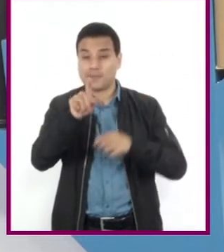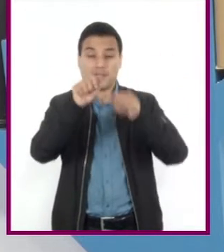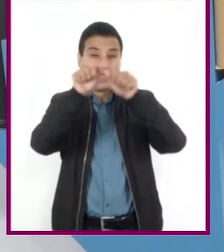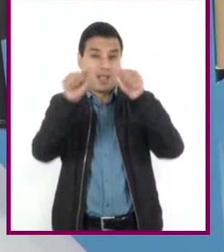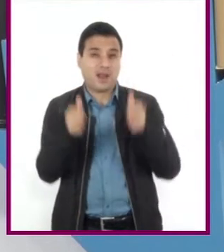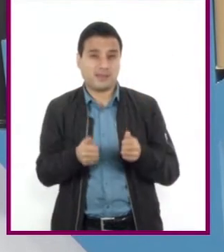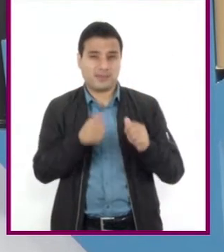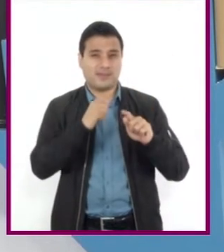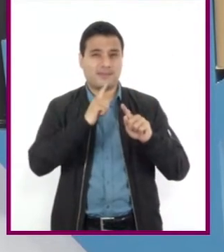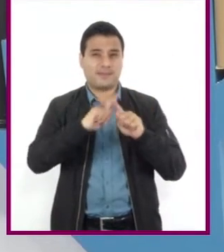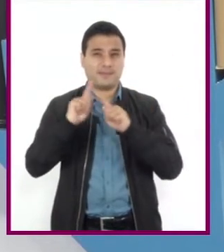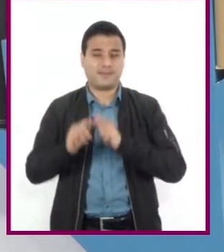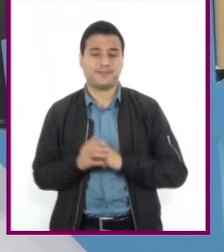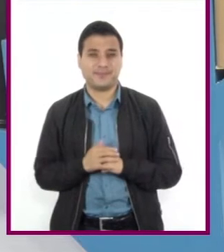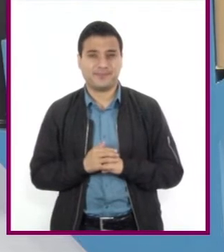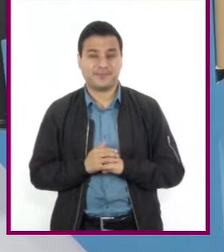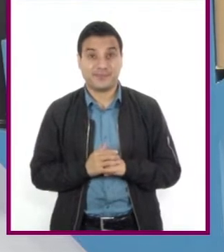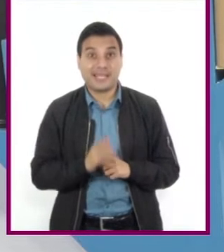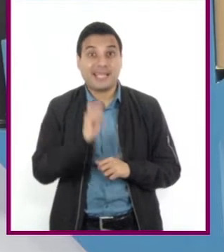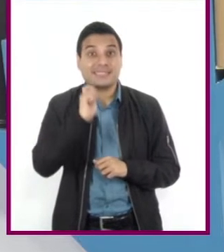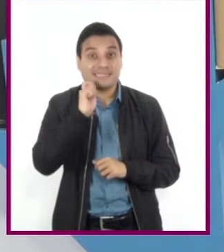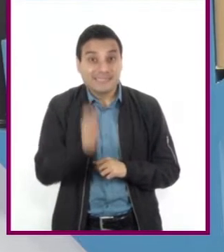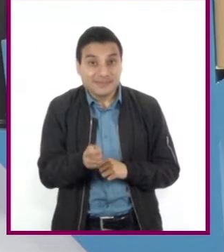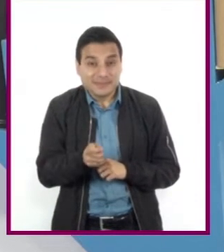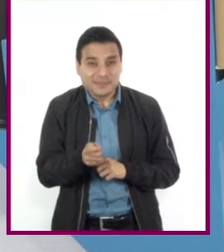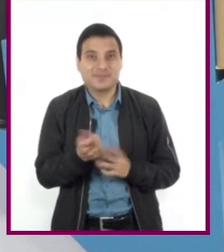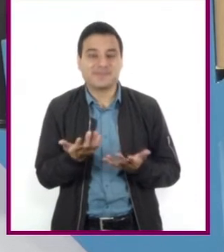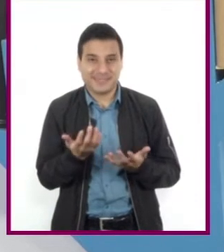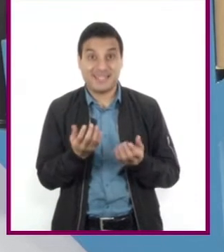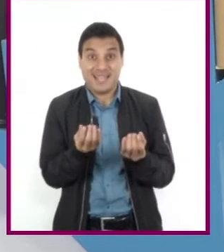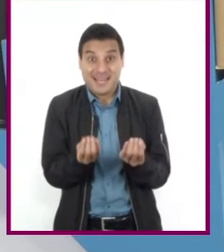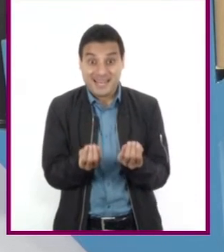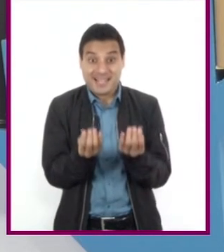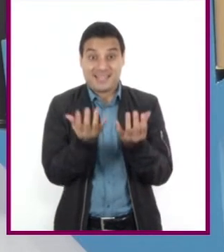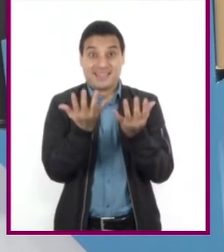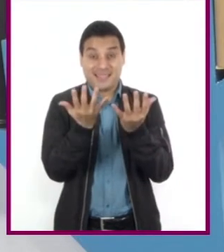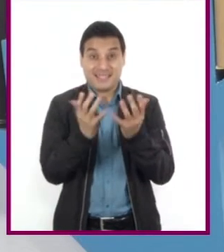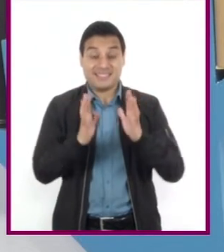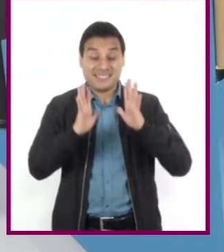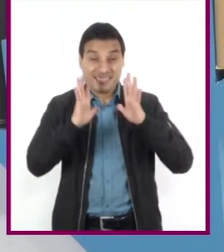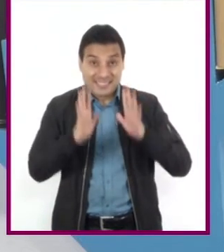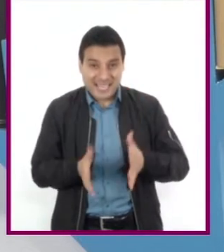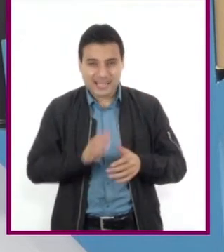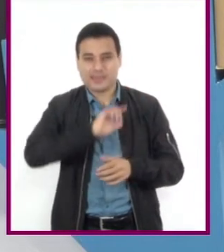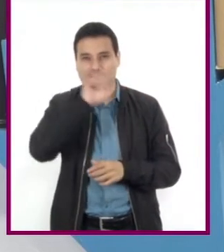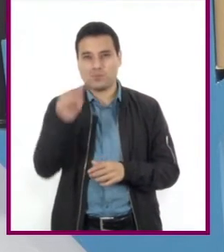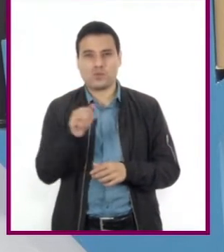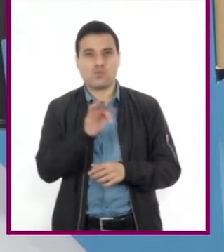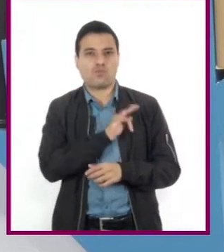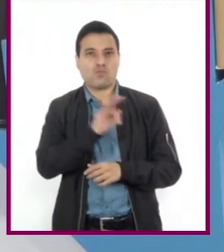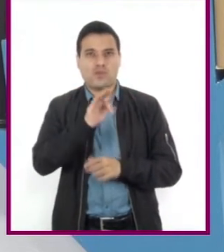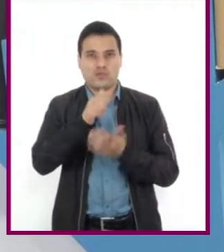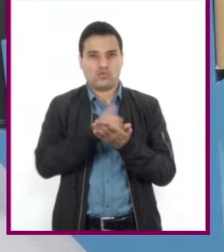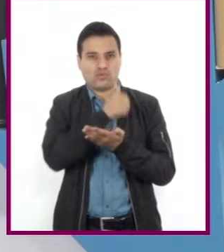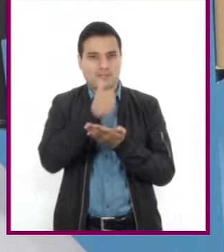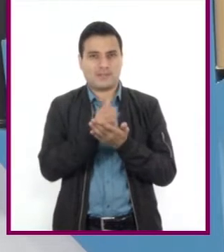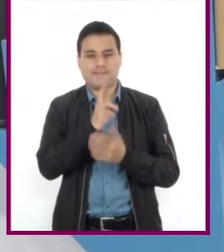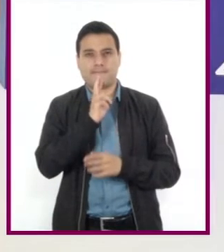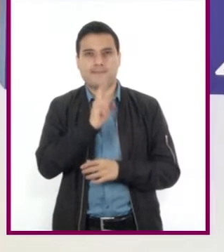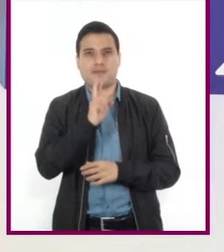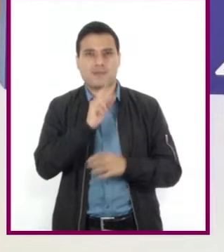diferentes formas. En pocas palabras, la agricultura posibilitó el tránsito de sociedades simples a sociedades más